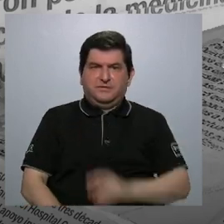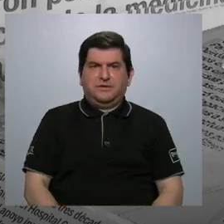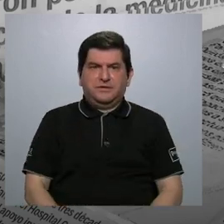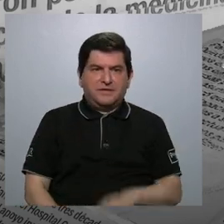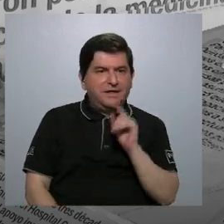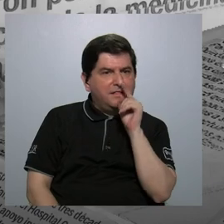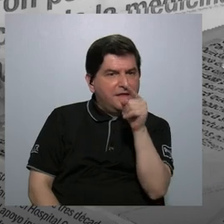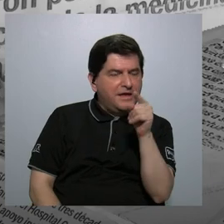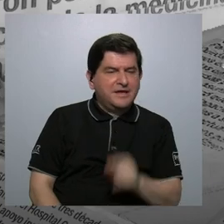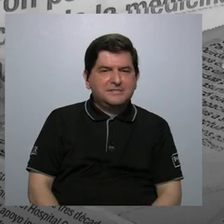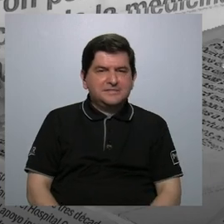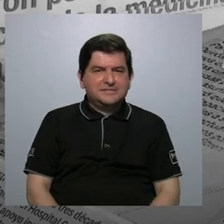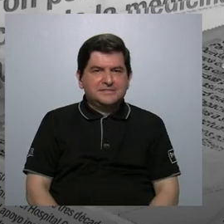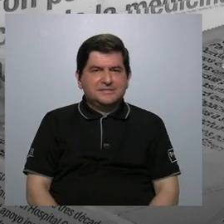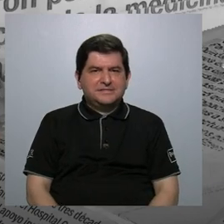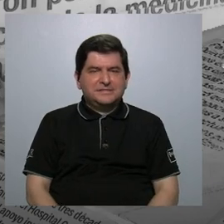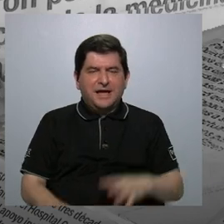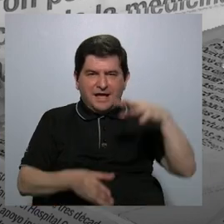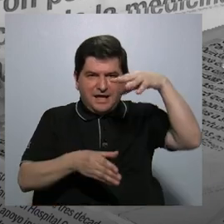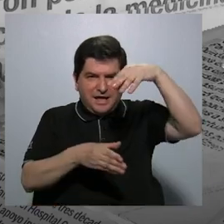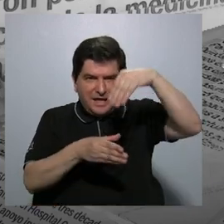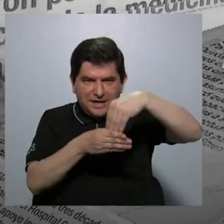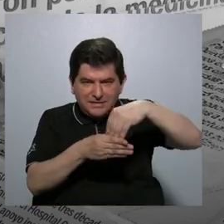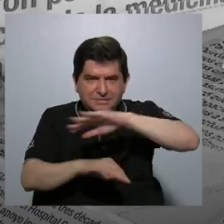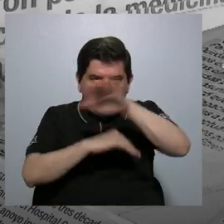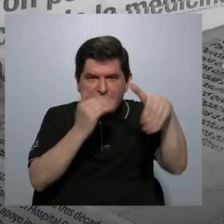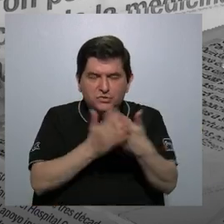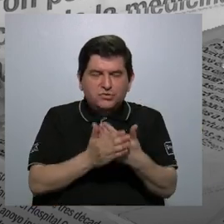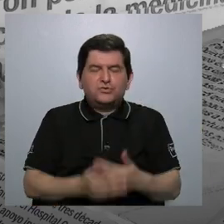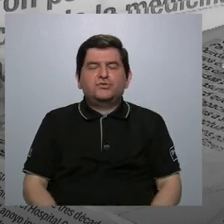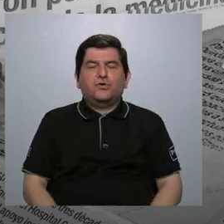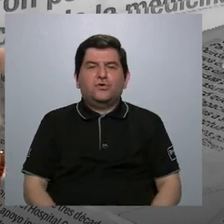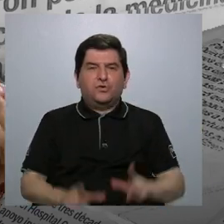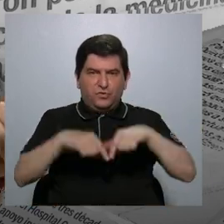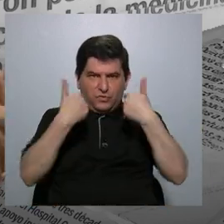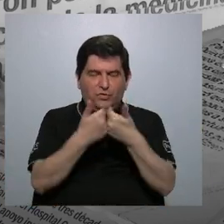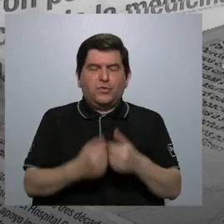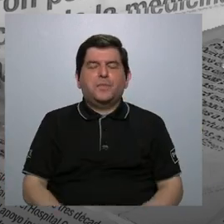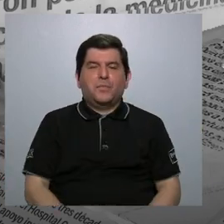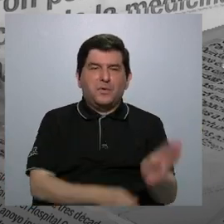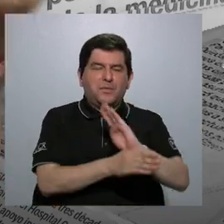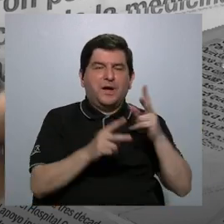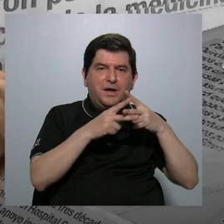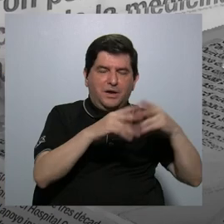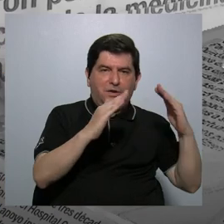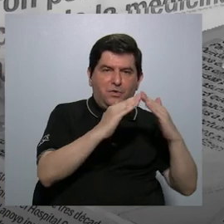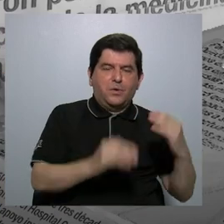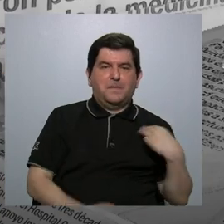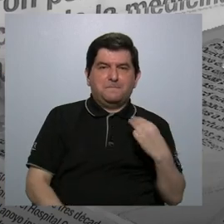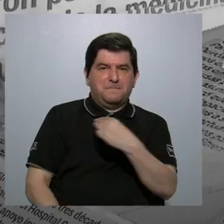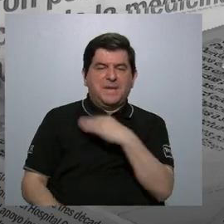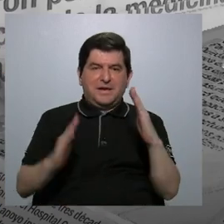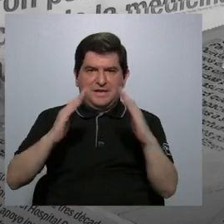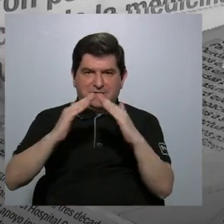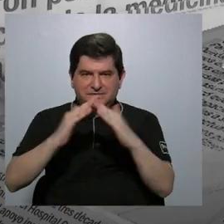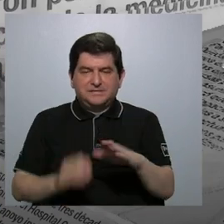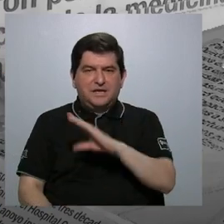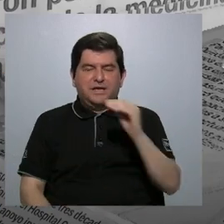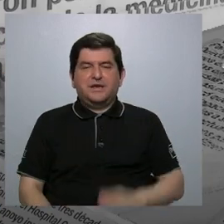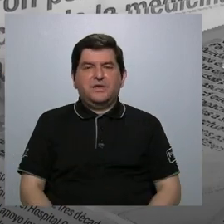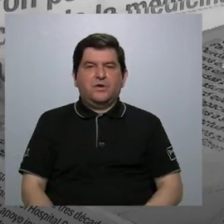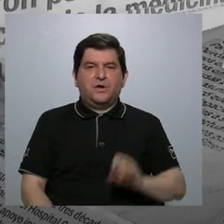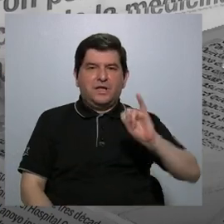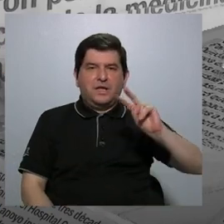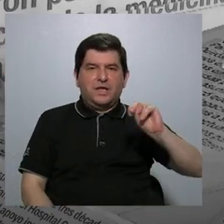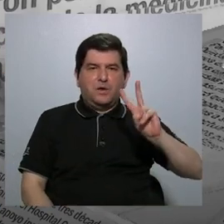en esa integración del sector, donde tenemos 3 instituciones, el BAMBI por un lado, el Ministerio de Vivienda por el otro y el IMBO